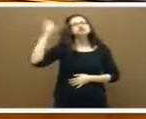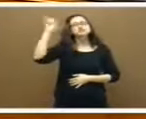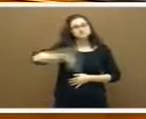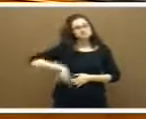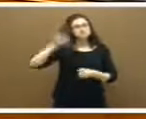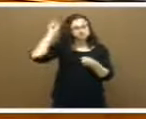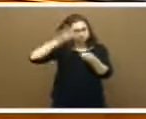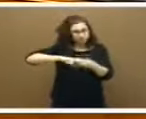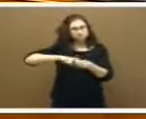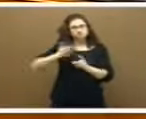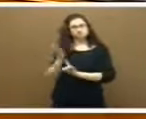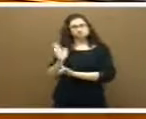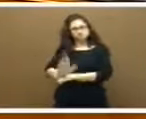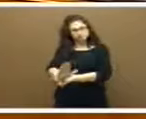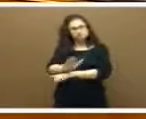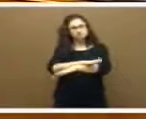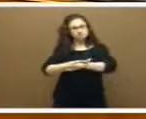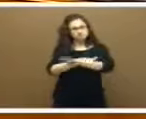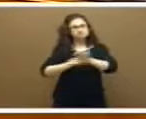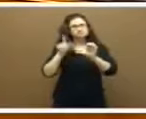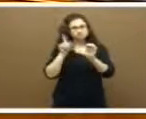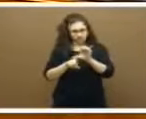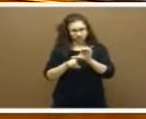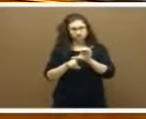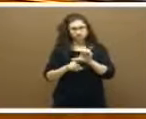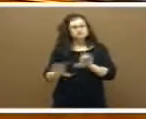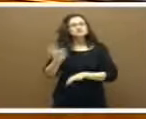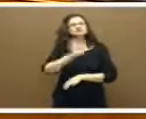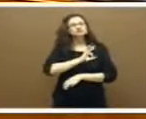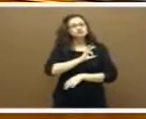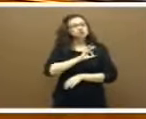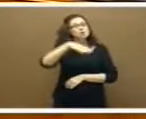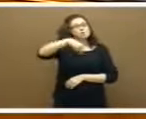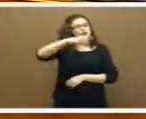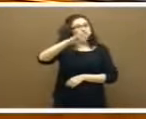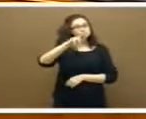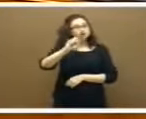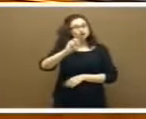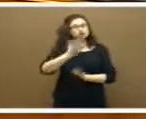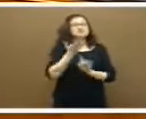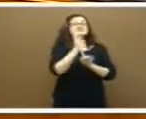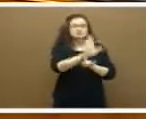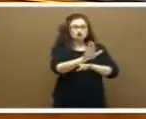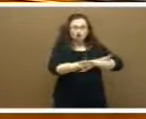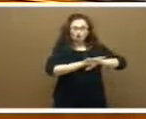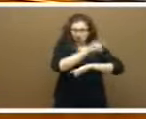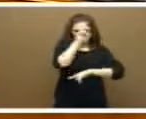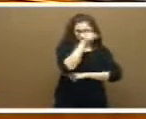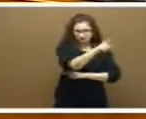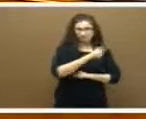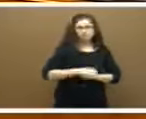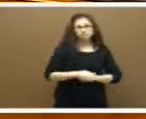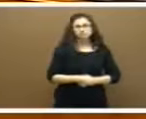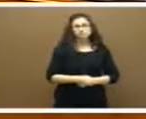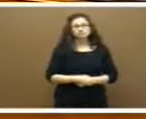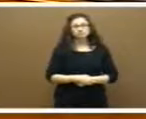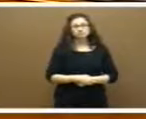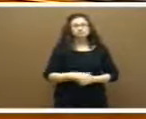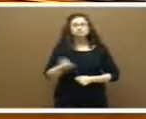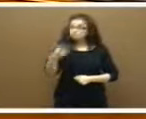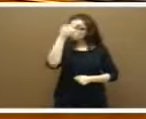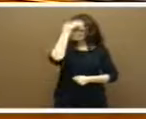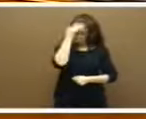por parte del Gobierno de Extremadura y el señor Montoro por parte del Gobierno central. ¿Considera